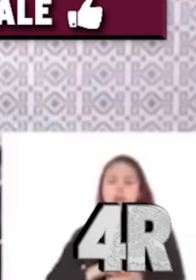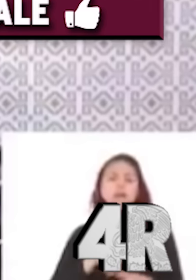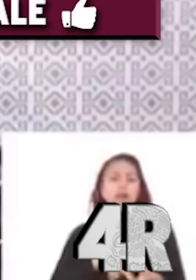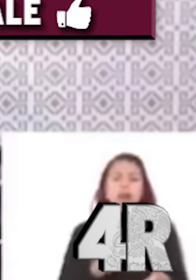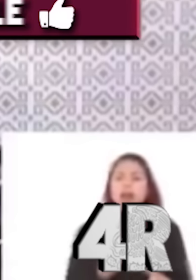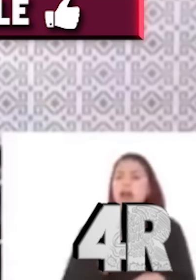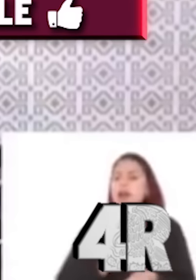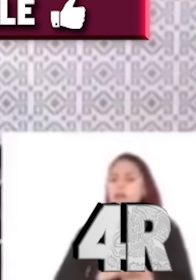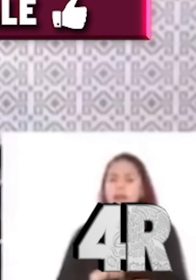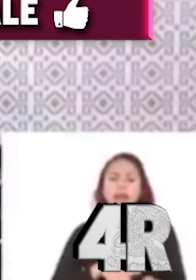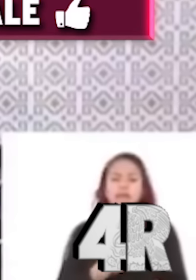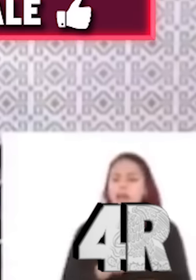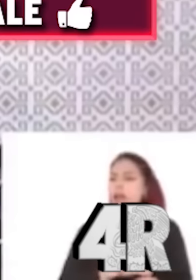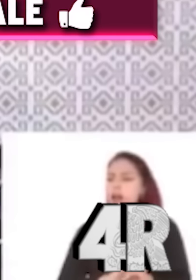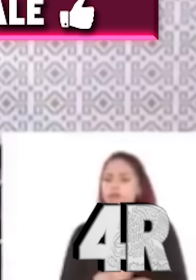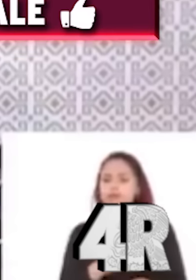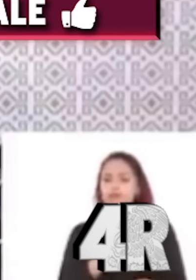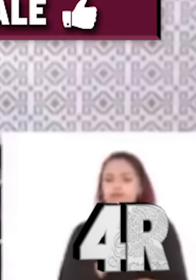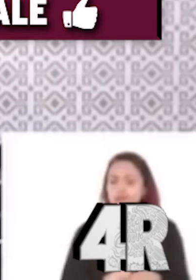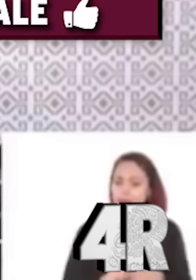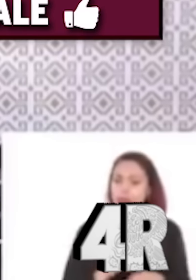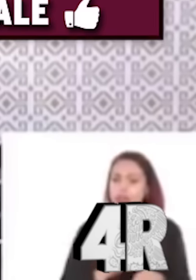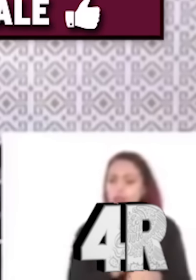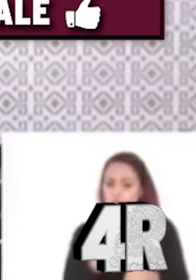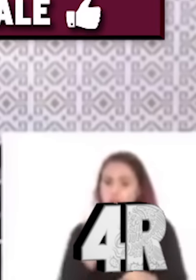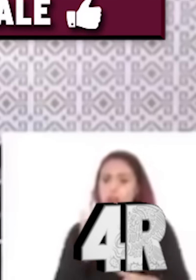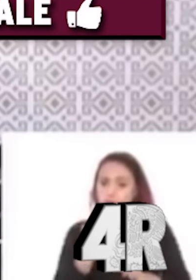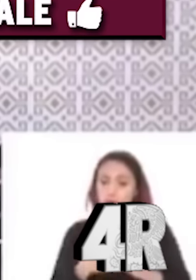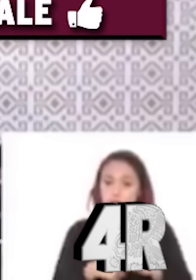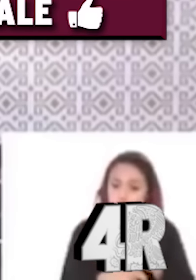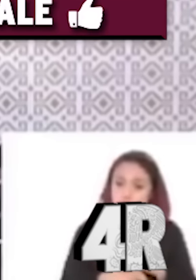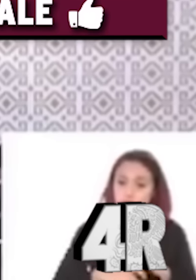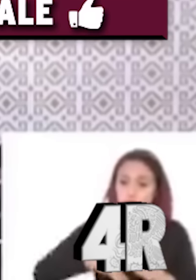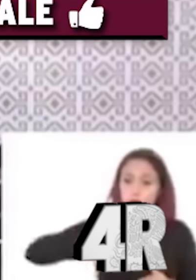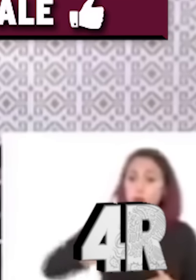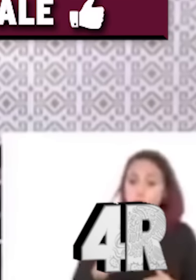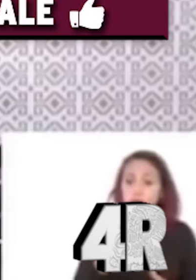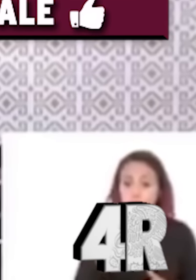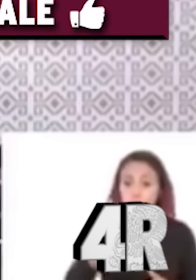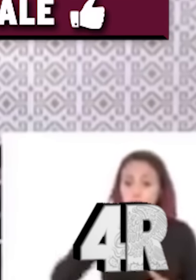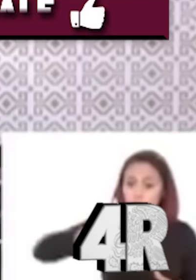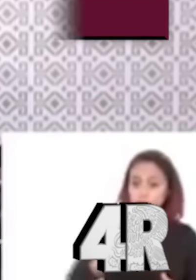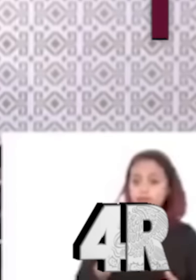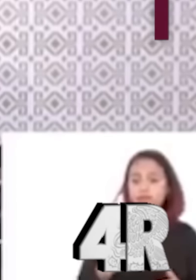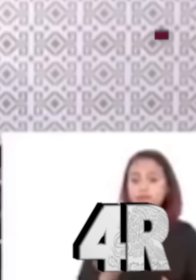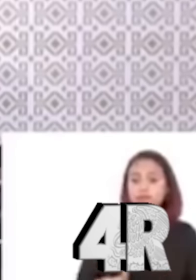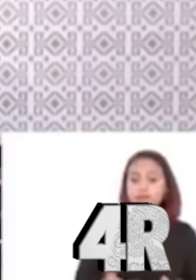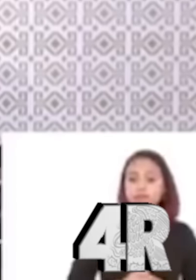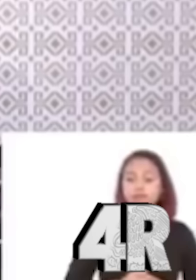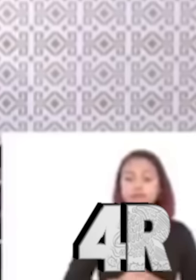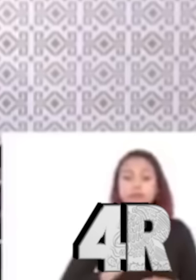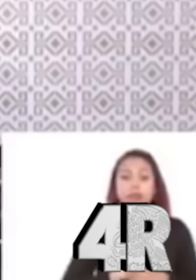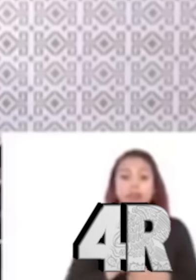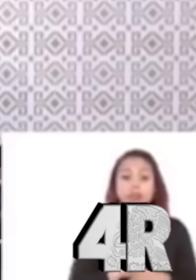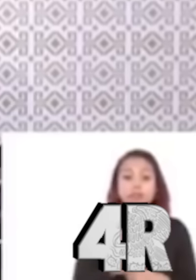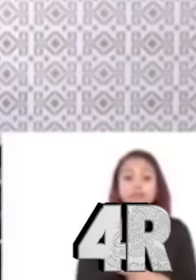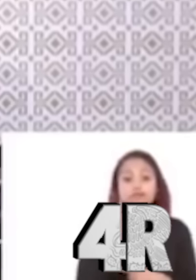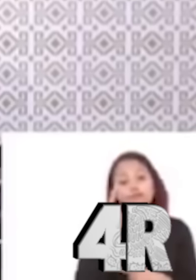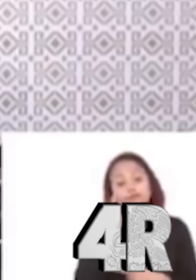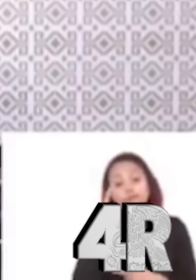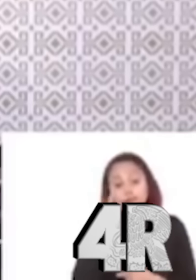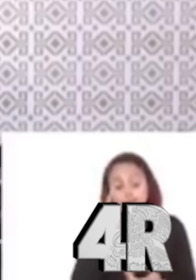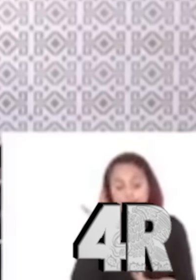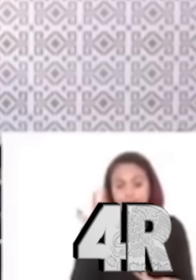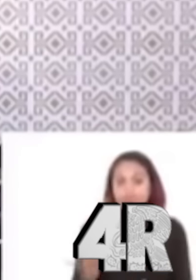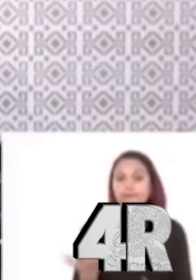de Ernestina Godoy desencadena una caída de dominós que, claro, van a llegar hasta estos panistas. Claro, pensaron que al